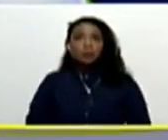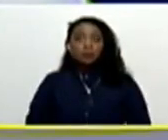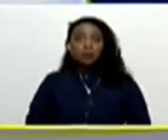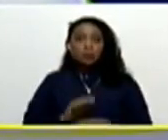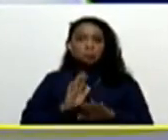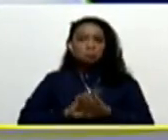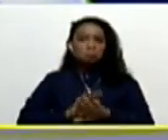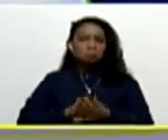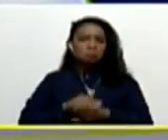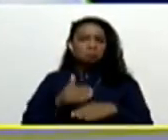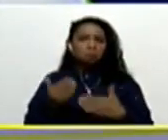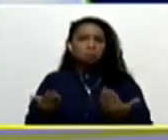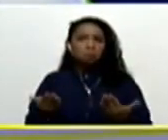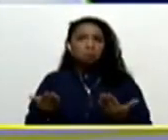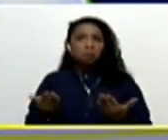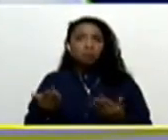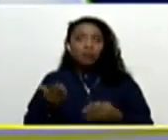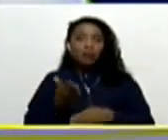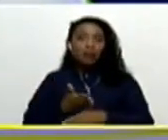porque